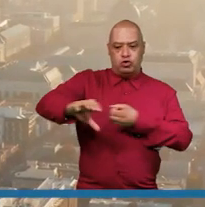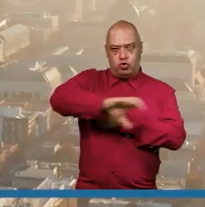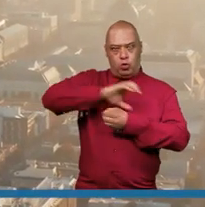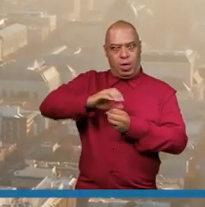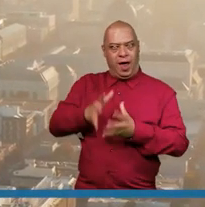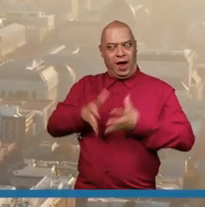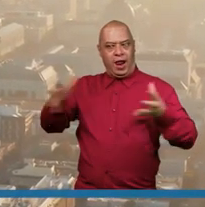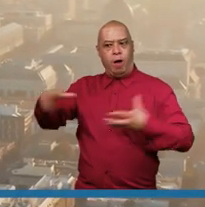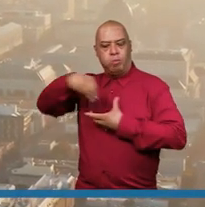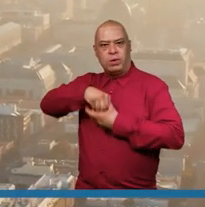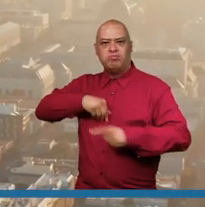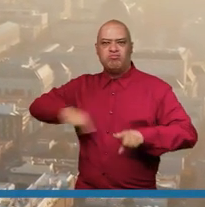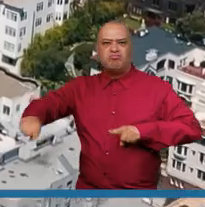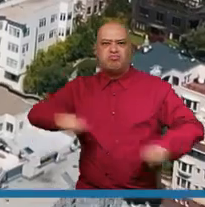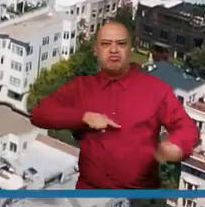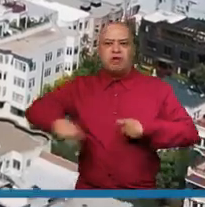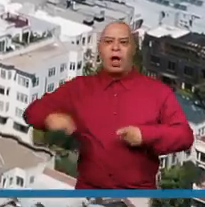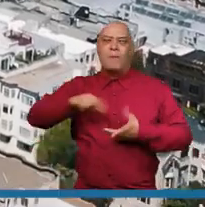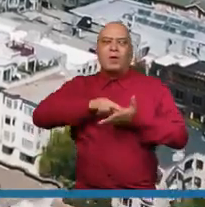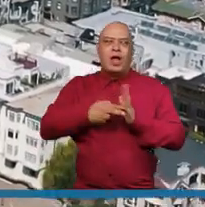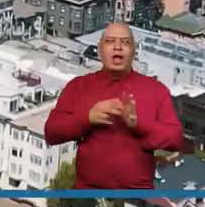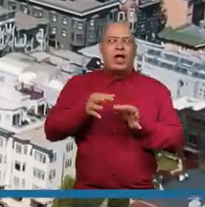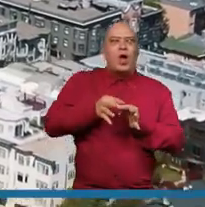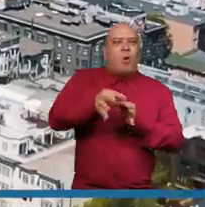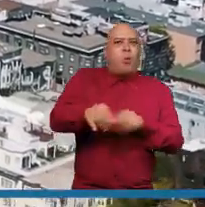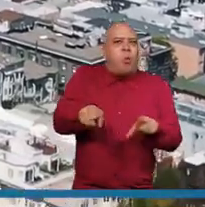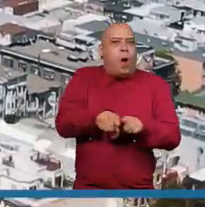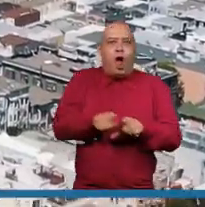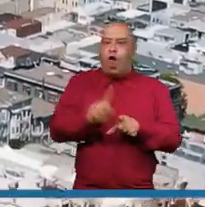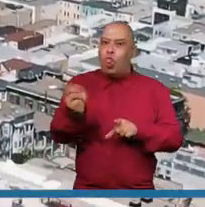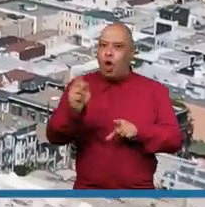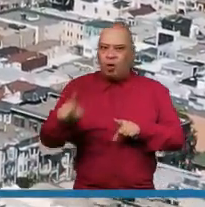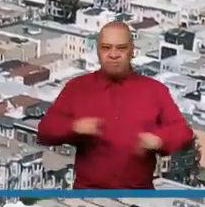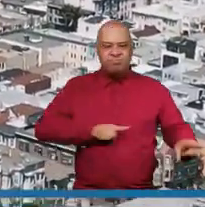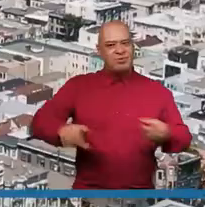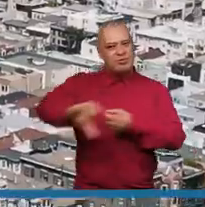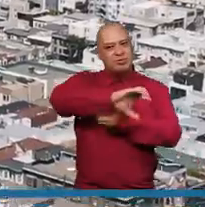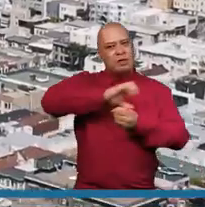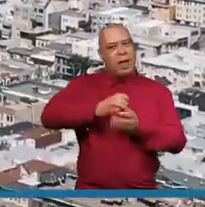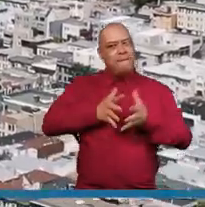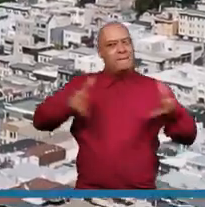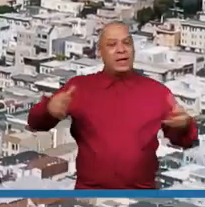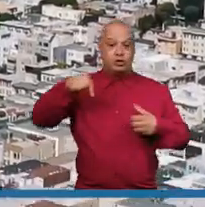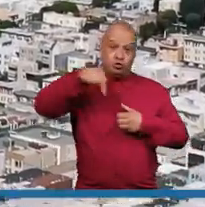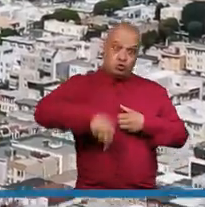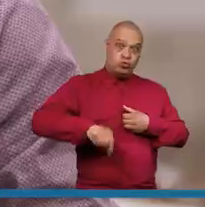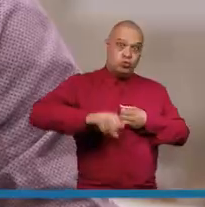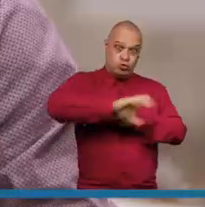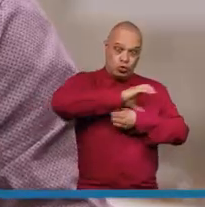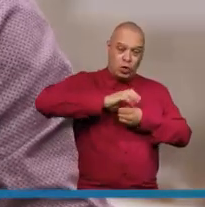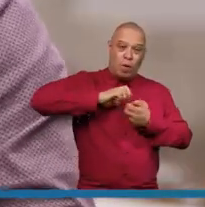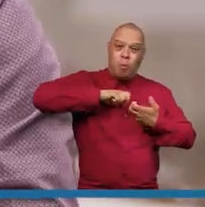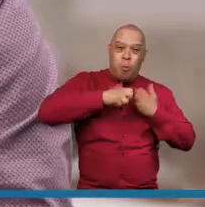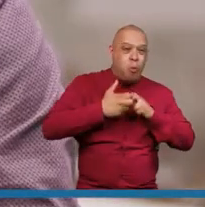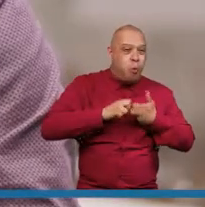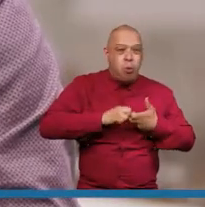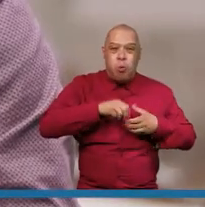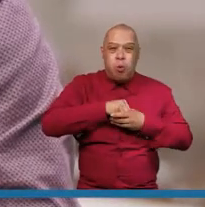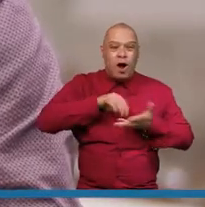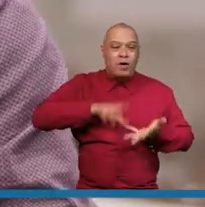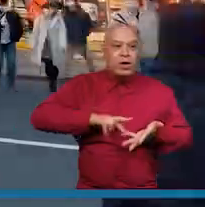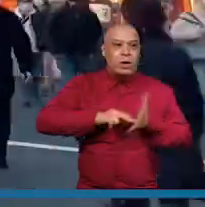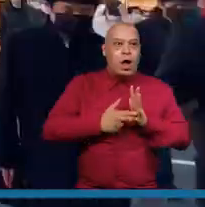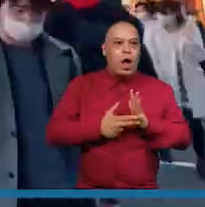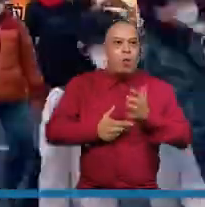límites administrativos que van más allá de un municipio o de una capital. Muchos de los problemas que tienen nuestras ciudades van más allá de la frontera